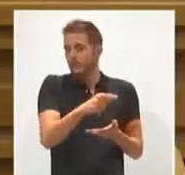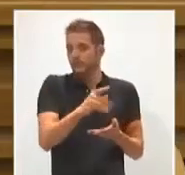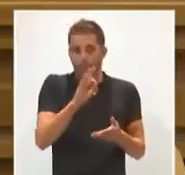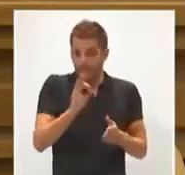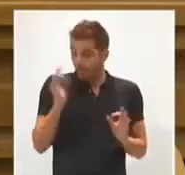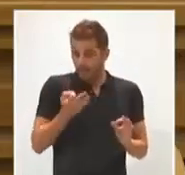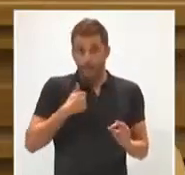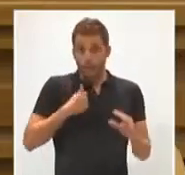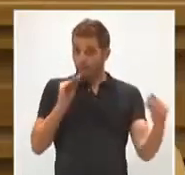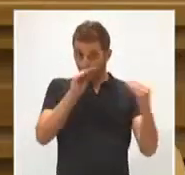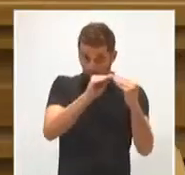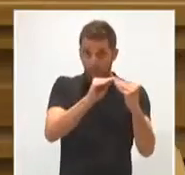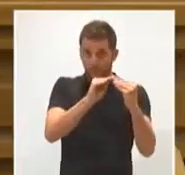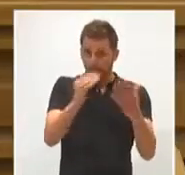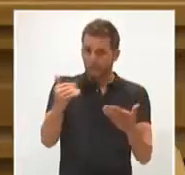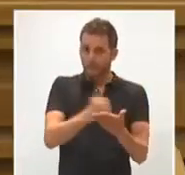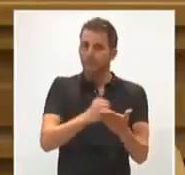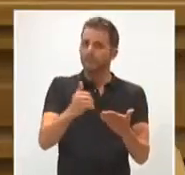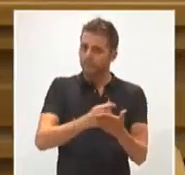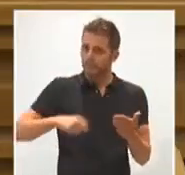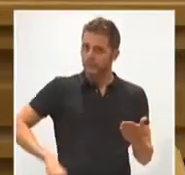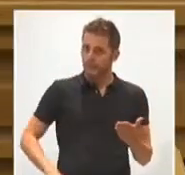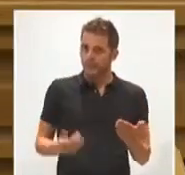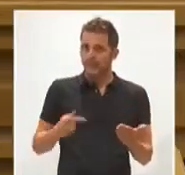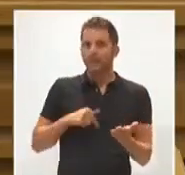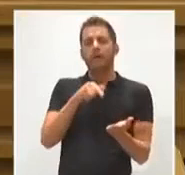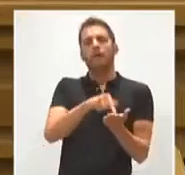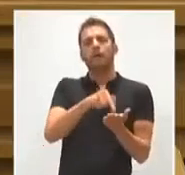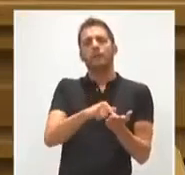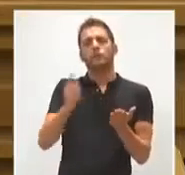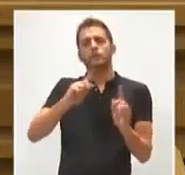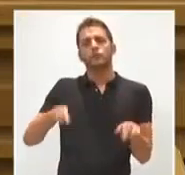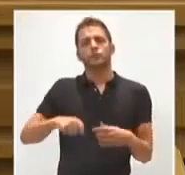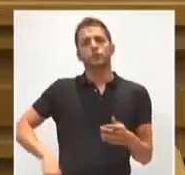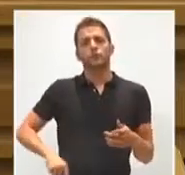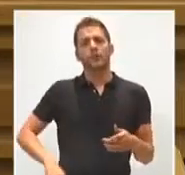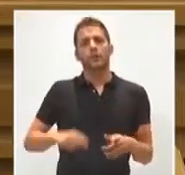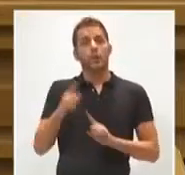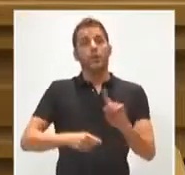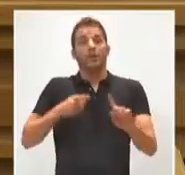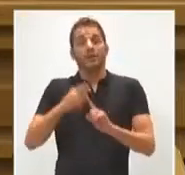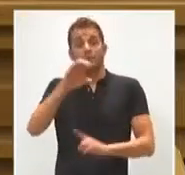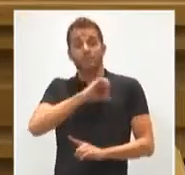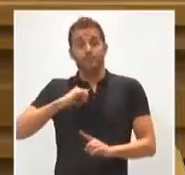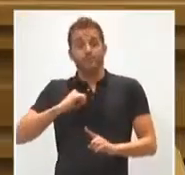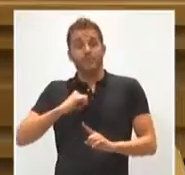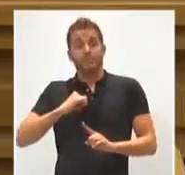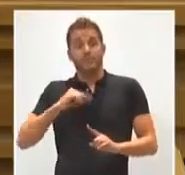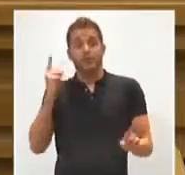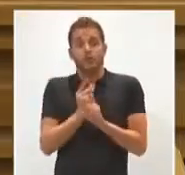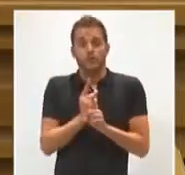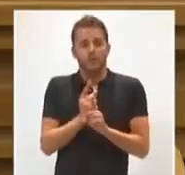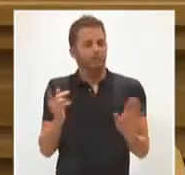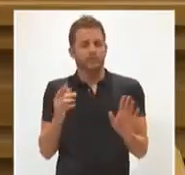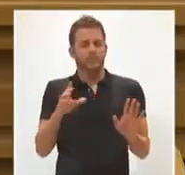acuerdo pero bueno reclamar un sueldo aquí autonómico para acabar con la autonomía esto yo hay dos cosas